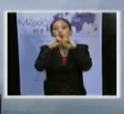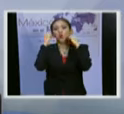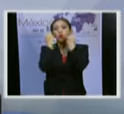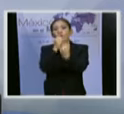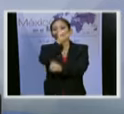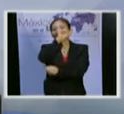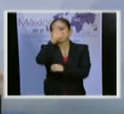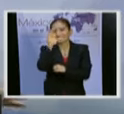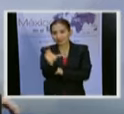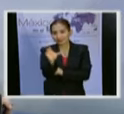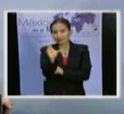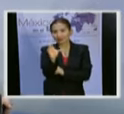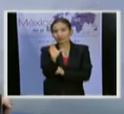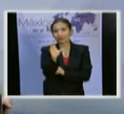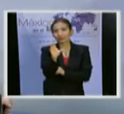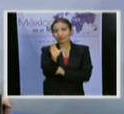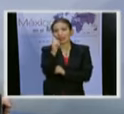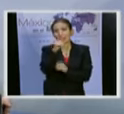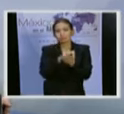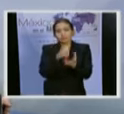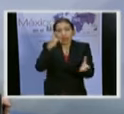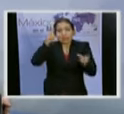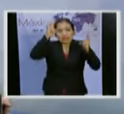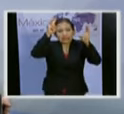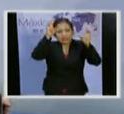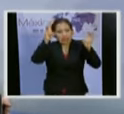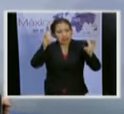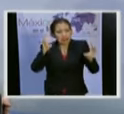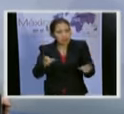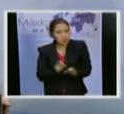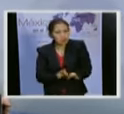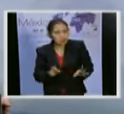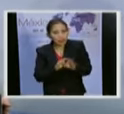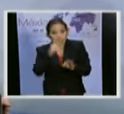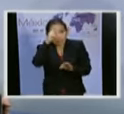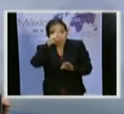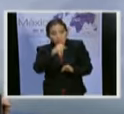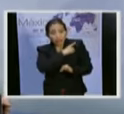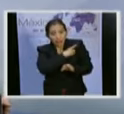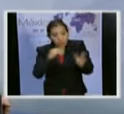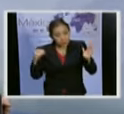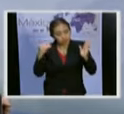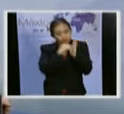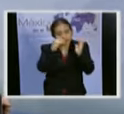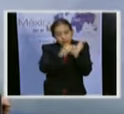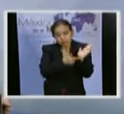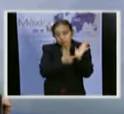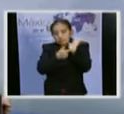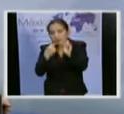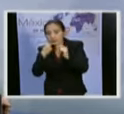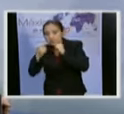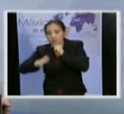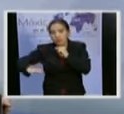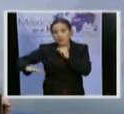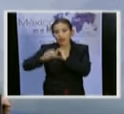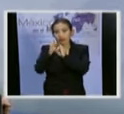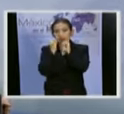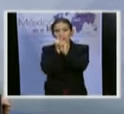la sociedad civil en los grandes temas que nuestro país tiene que llevar a discusión en el